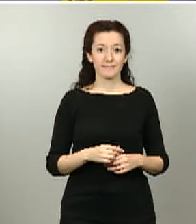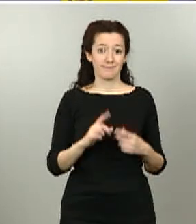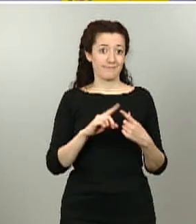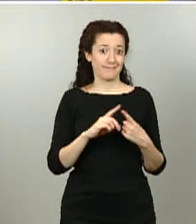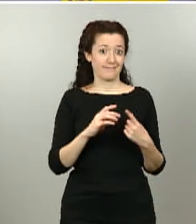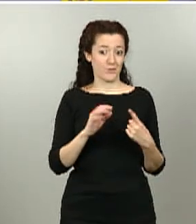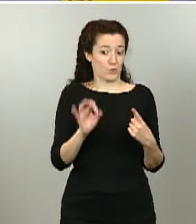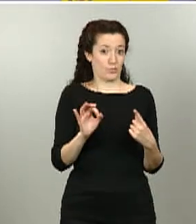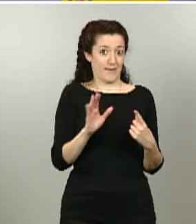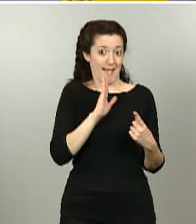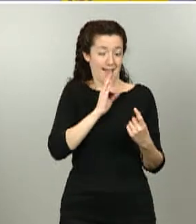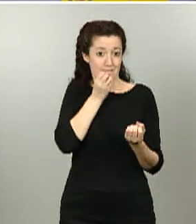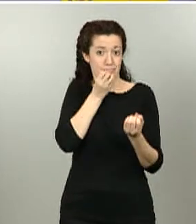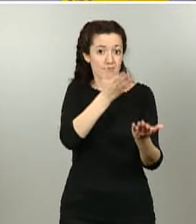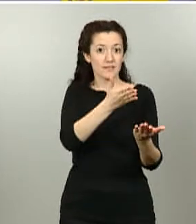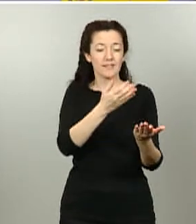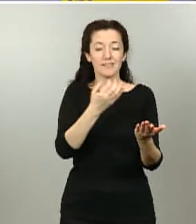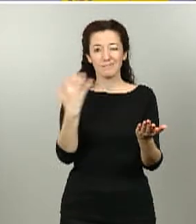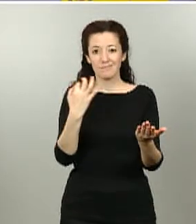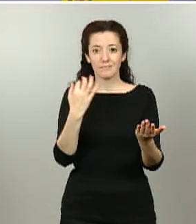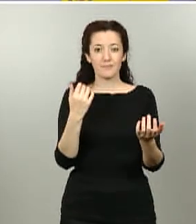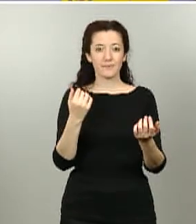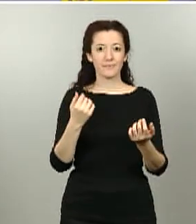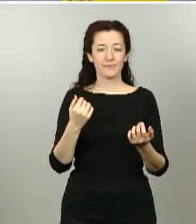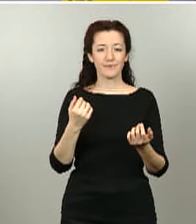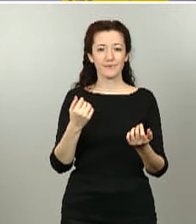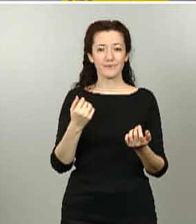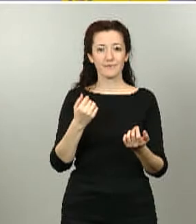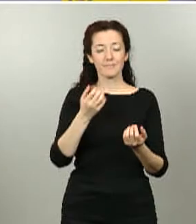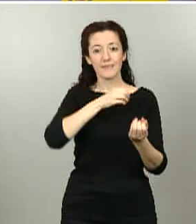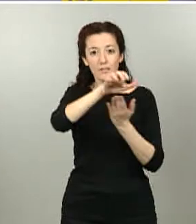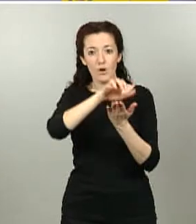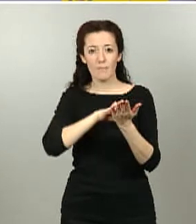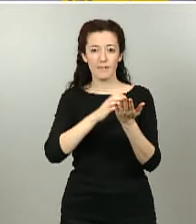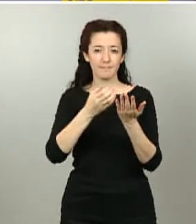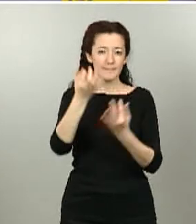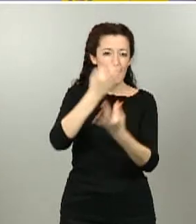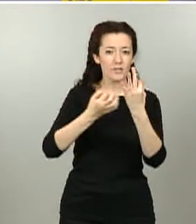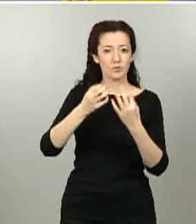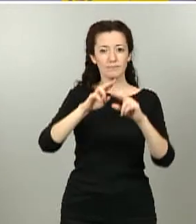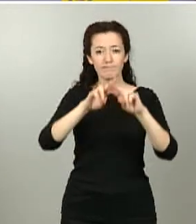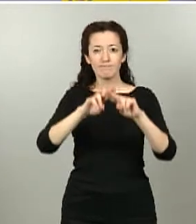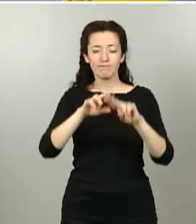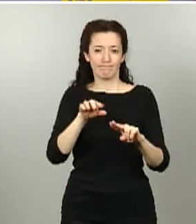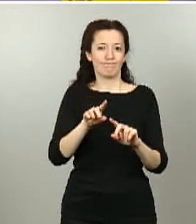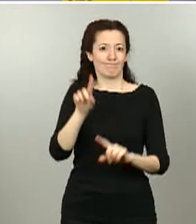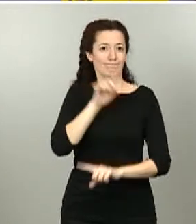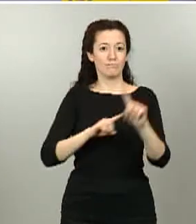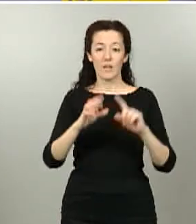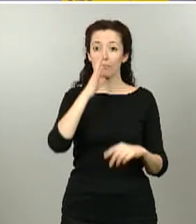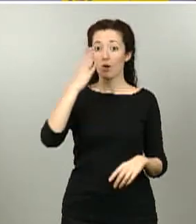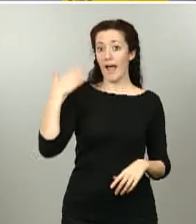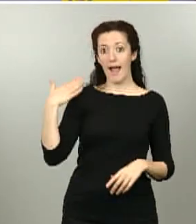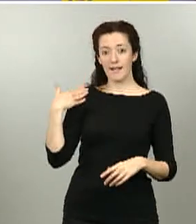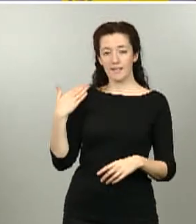problemas de revisión de fichas de datos, que en algún caso ha habido algún paciente que no había sido confirmado, no tenía una prueba